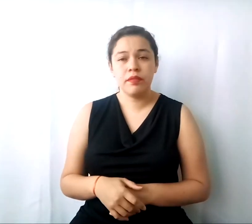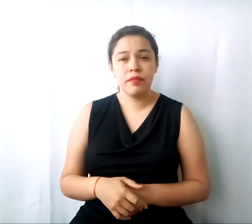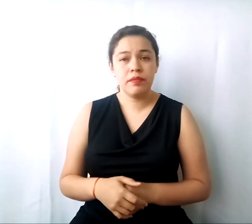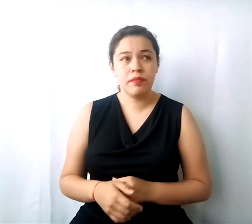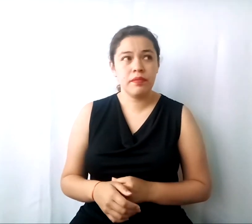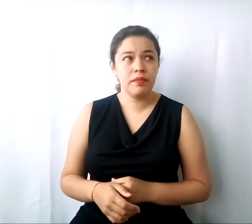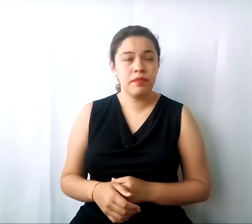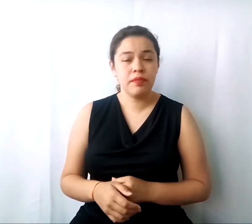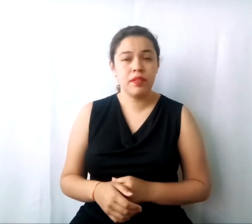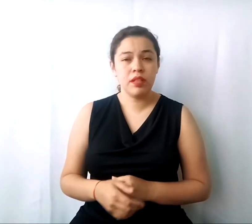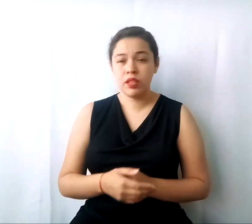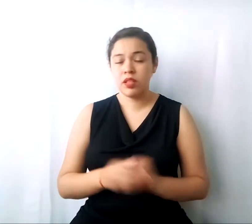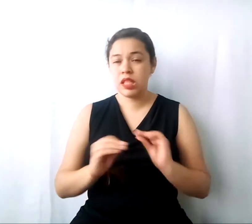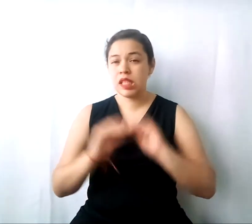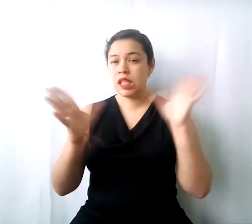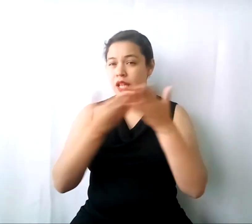No sé si quedó claro.